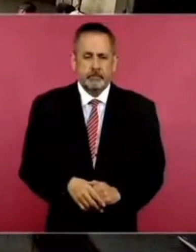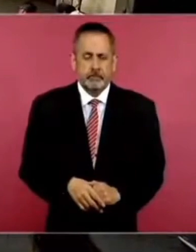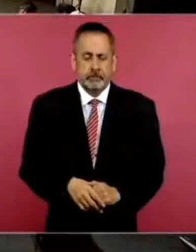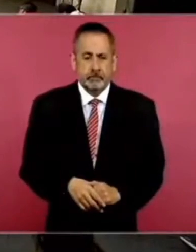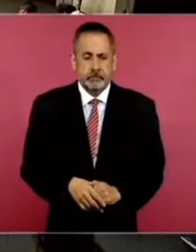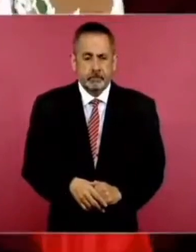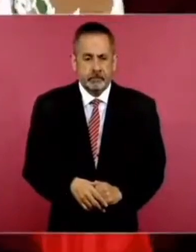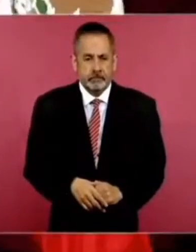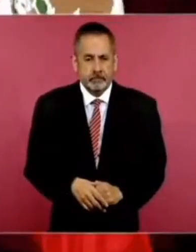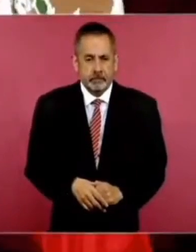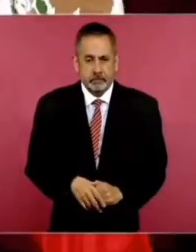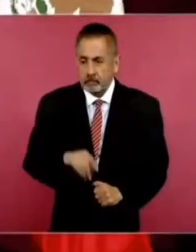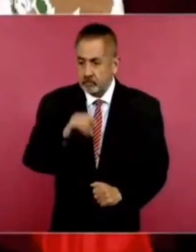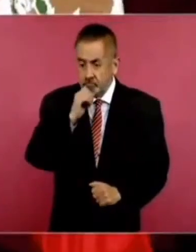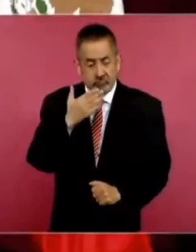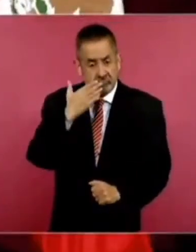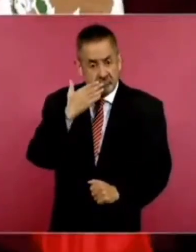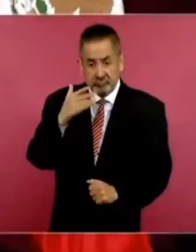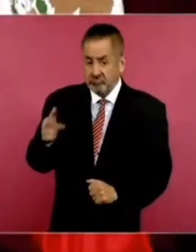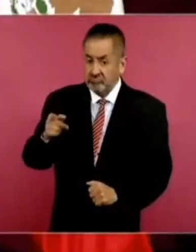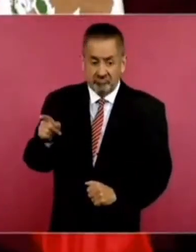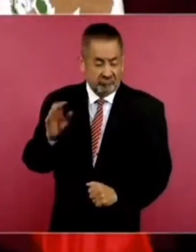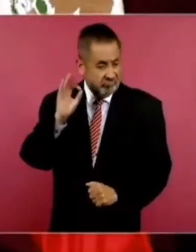Pero tiene también cosas muy buenas.